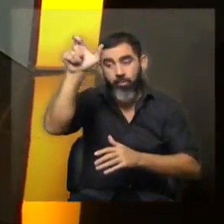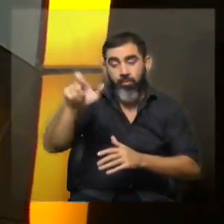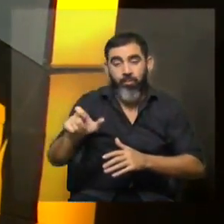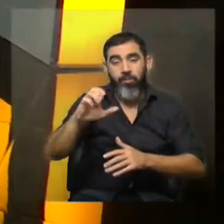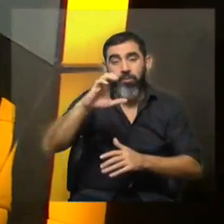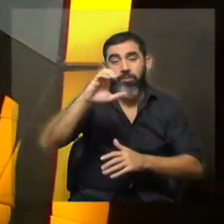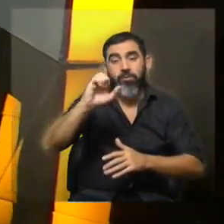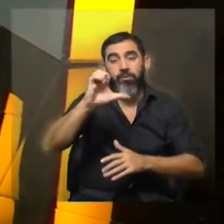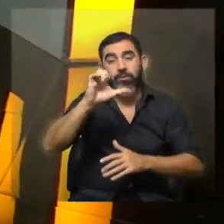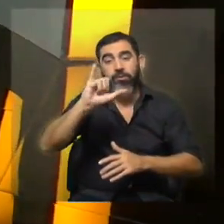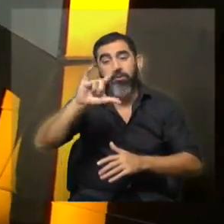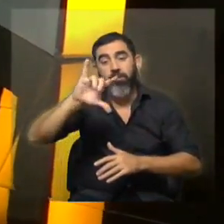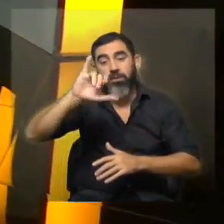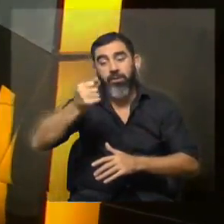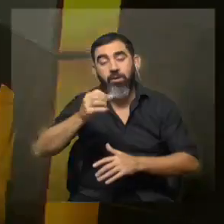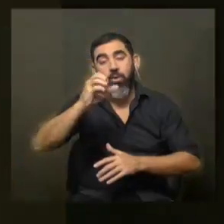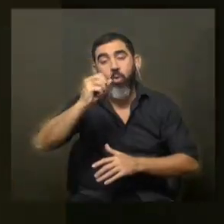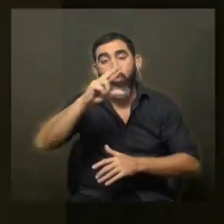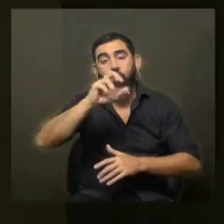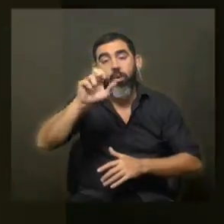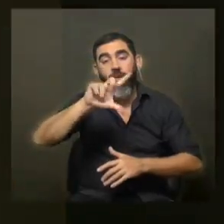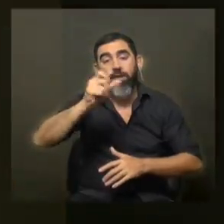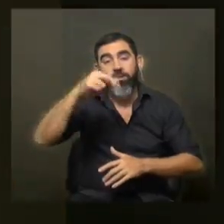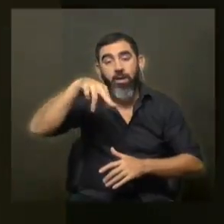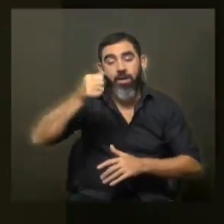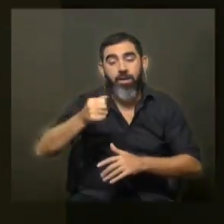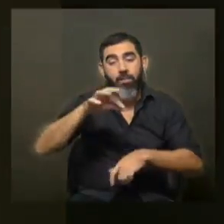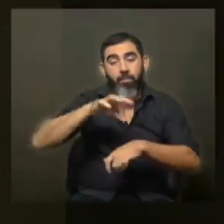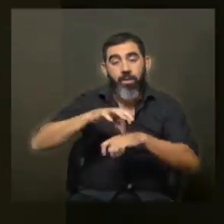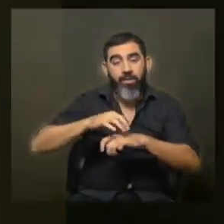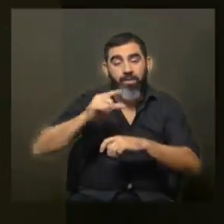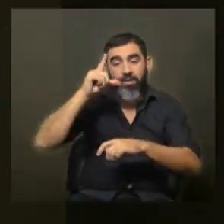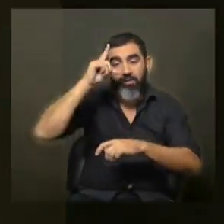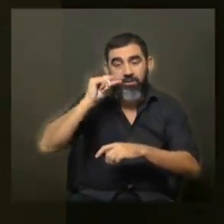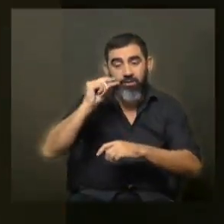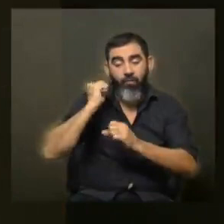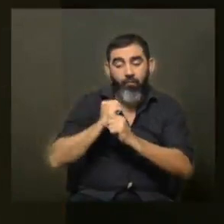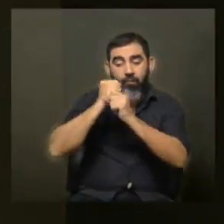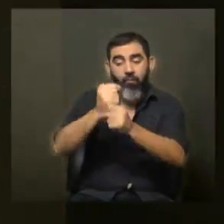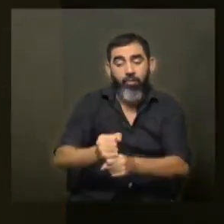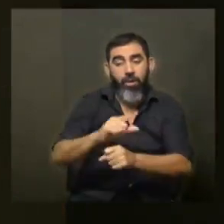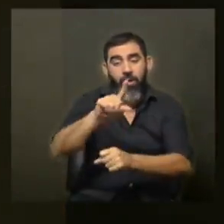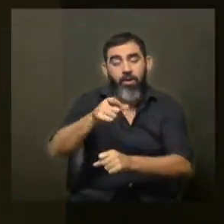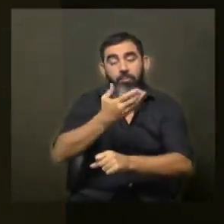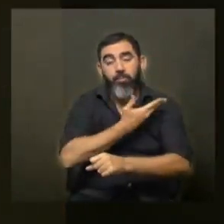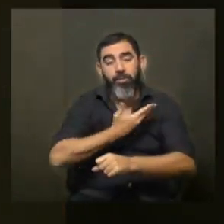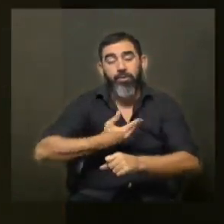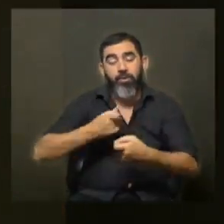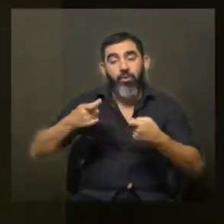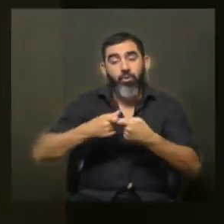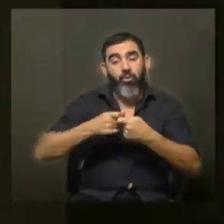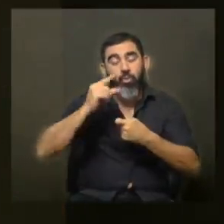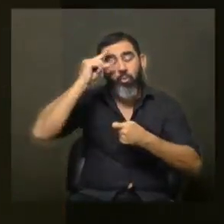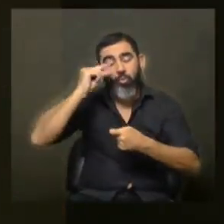Cecilia Orellana. Ella es neuróloga, especialista en medicina del sueño y fundadora y expresidente de la Asociación del Sueño de